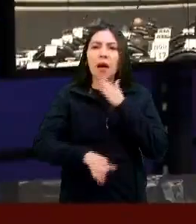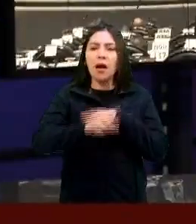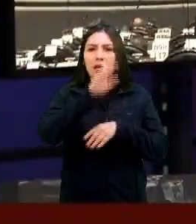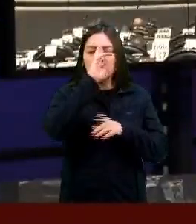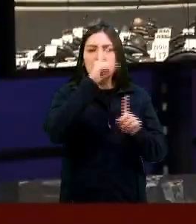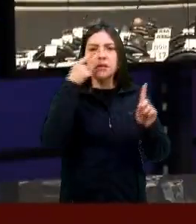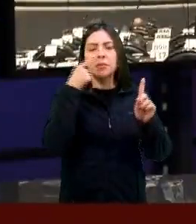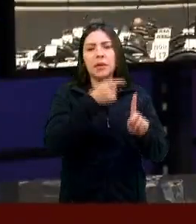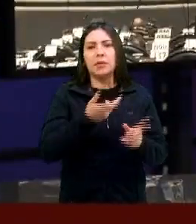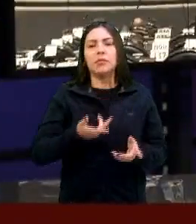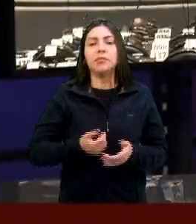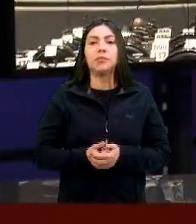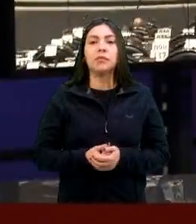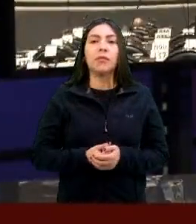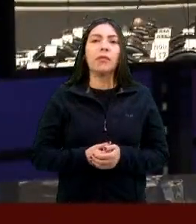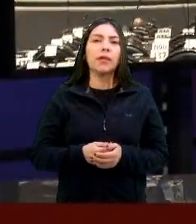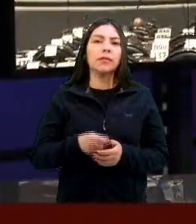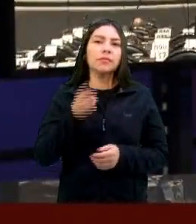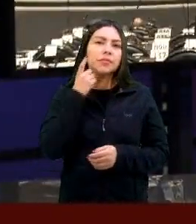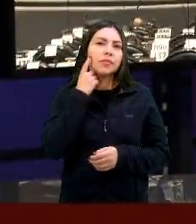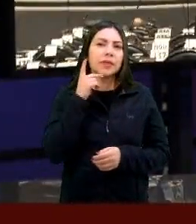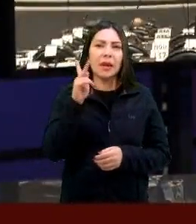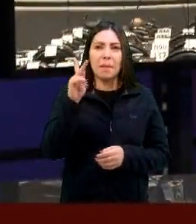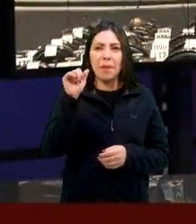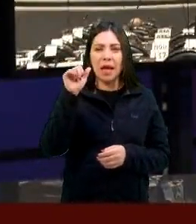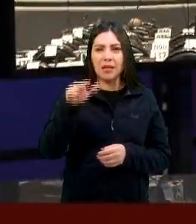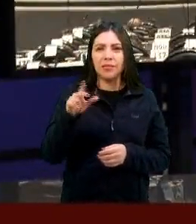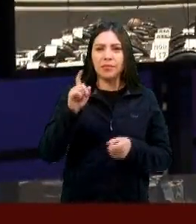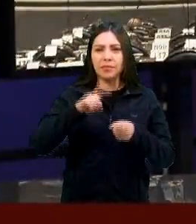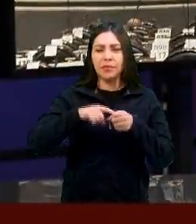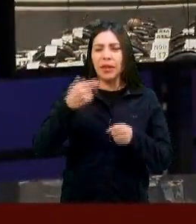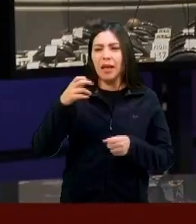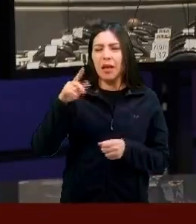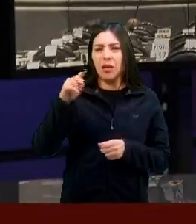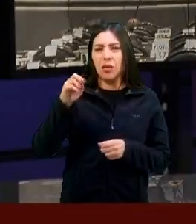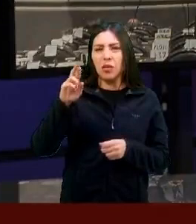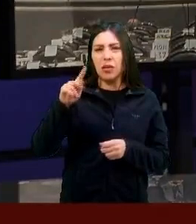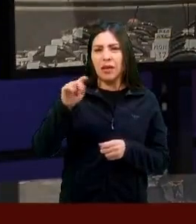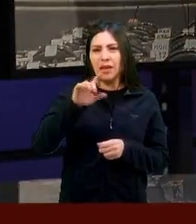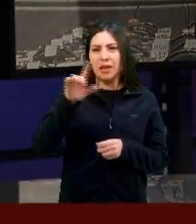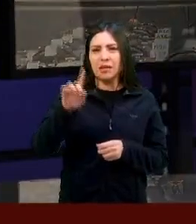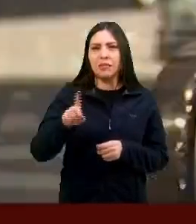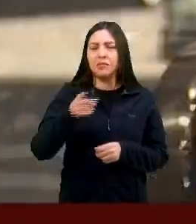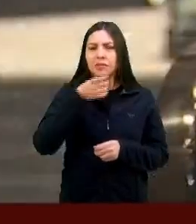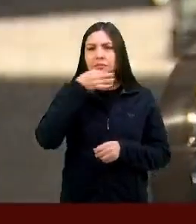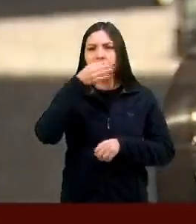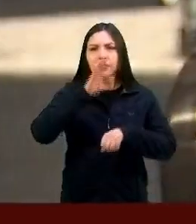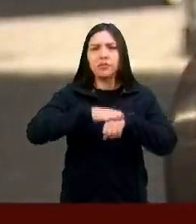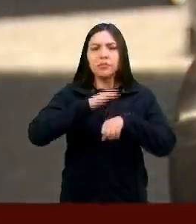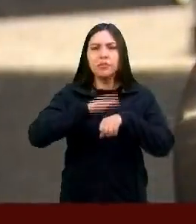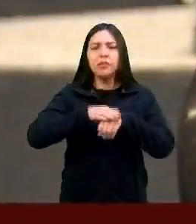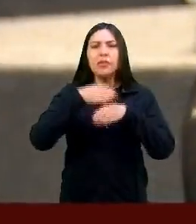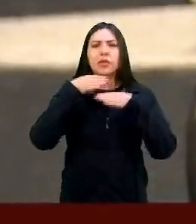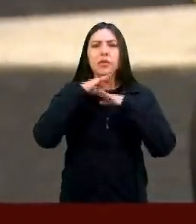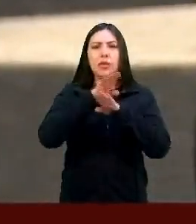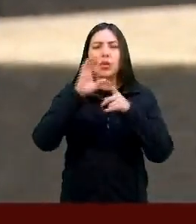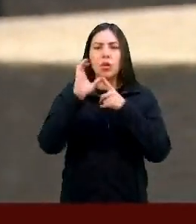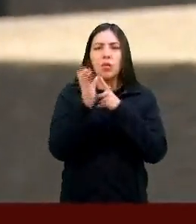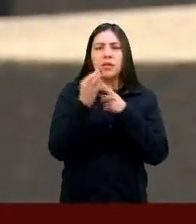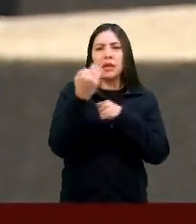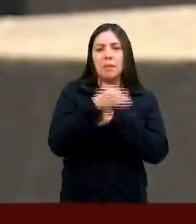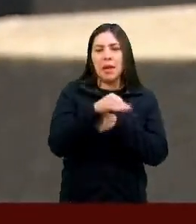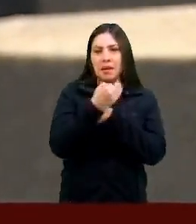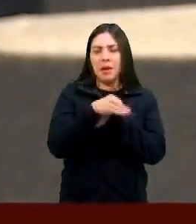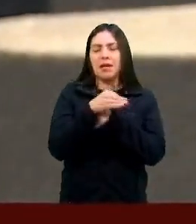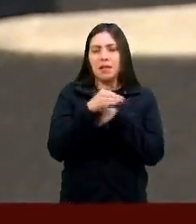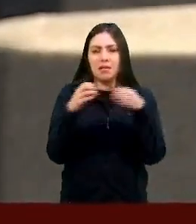el diputado del pan Héctor Saúl tellez habló de la productividad de los trabajos legislativos en la comisión permanente al recorrer las labores en este